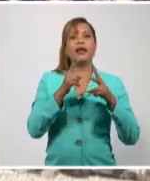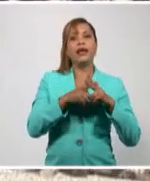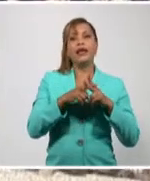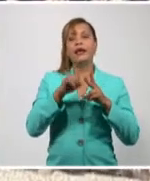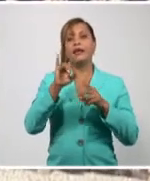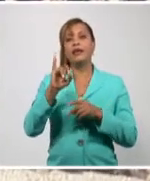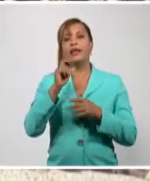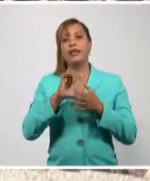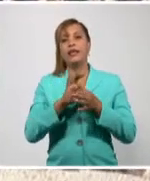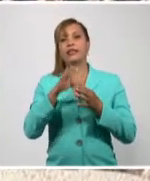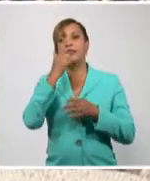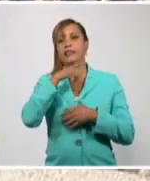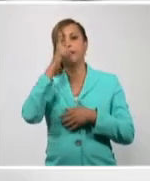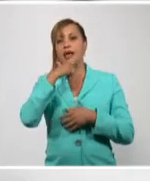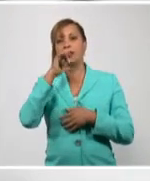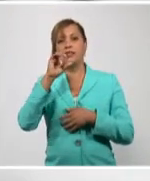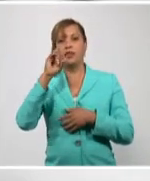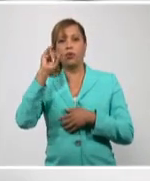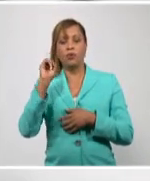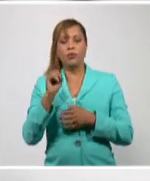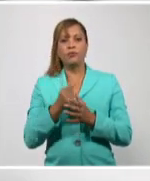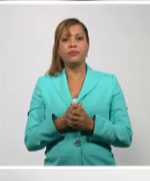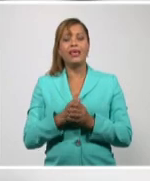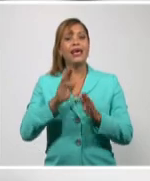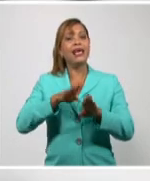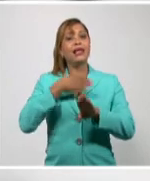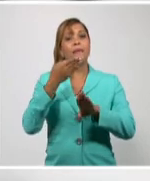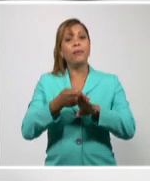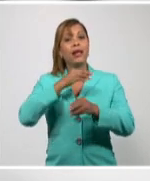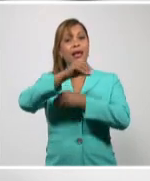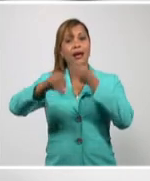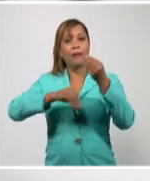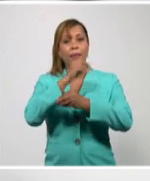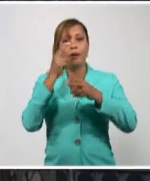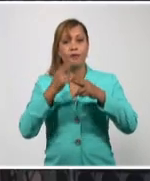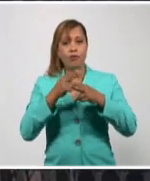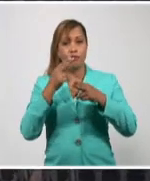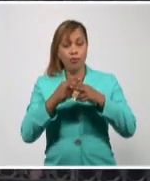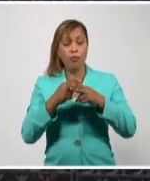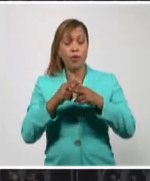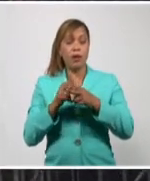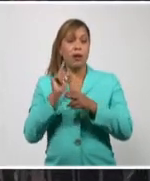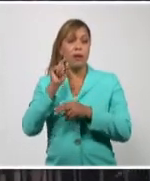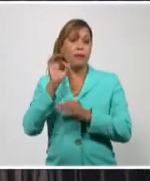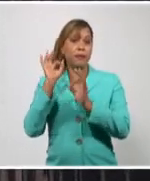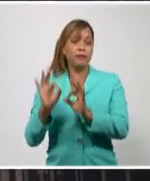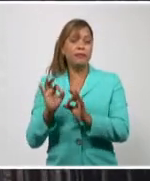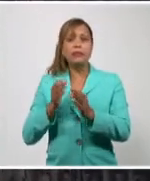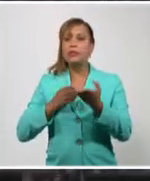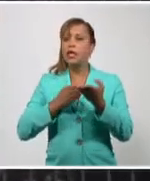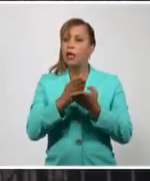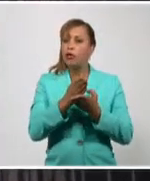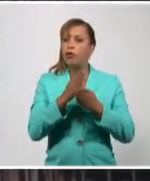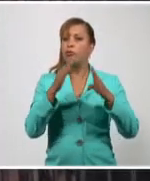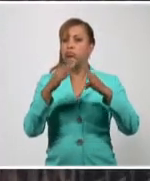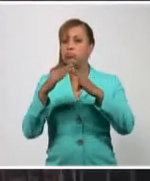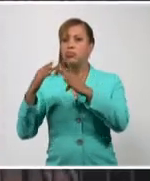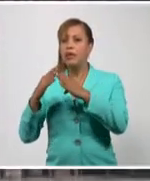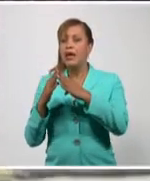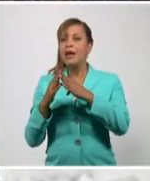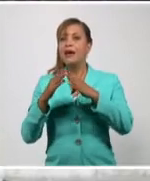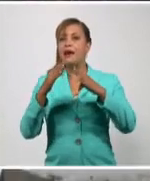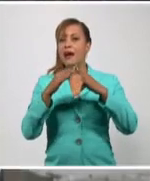en 1899 le fuera cambiado el nombre a la calle Mayor por el de Salvador Cisneros, la vía siguió albergando a grandes personalidades